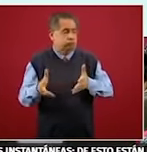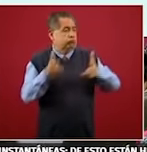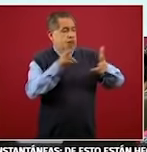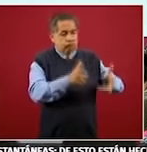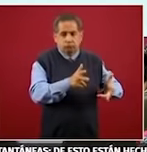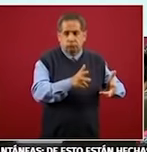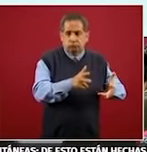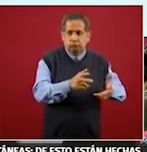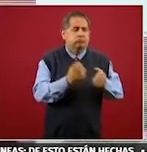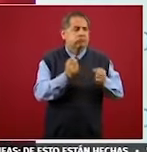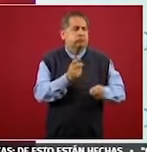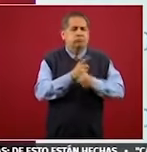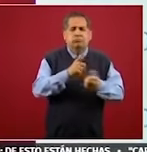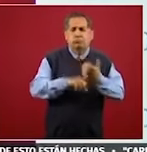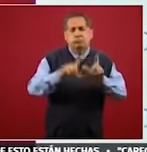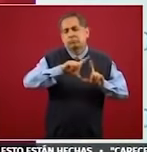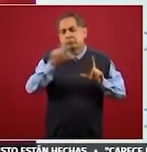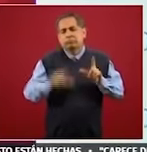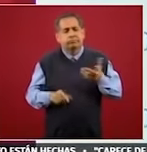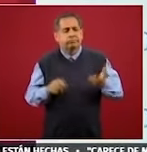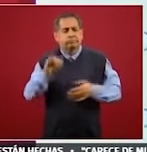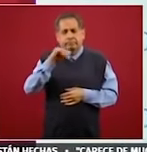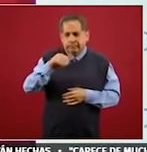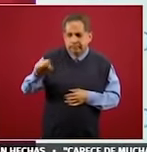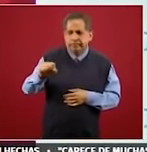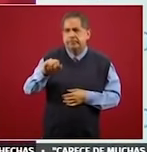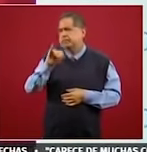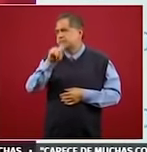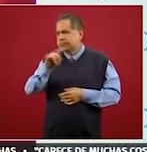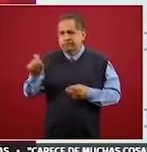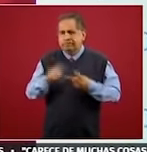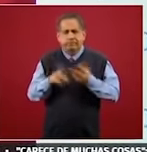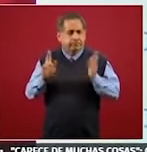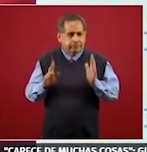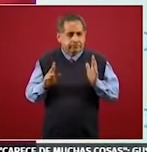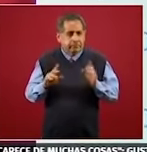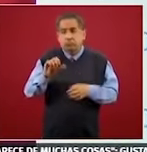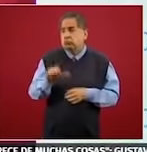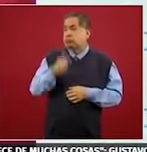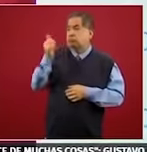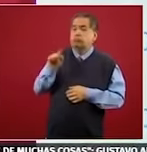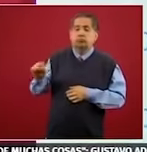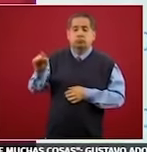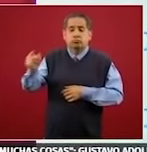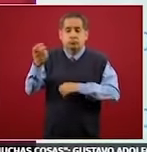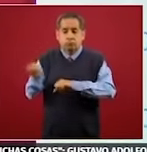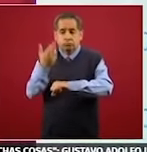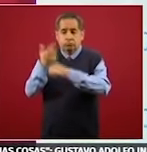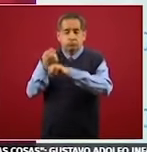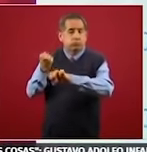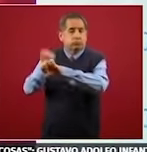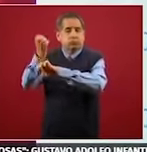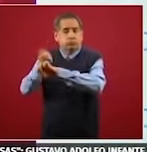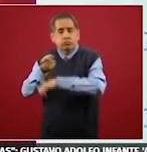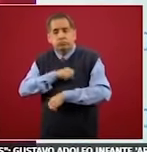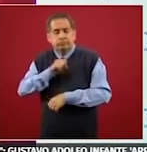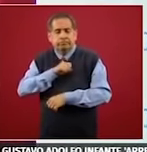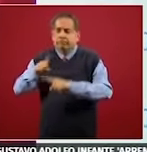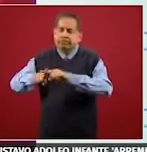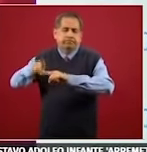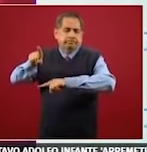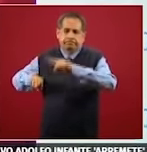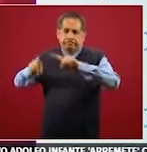instituciones de seguridad social nacionales, el IMSS, el ISSSTE, pero en las distintas secretarías estatales de salud hay